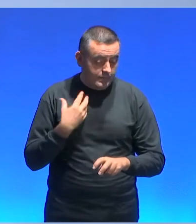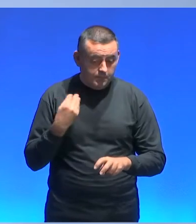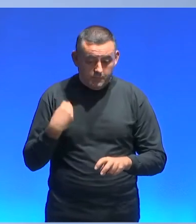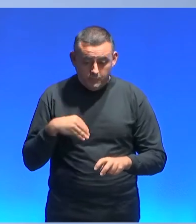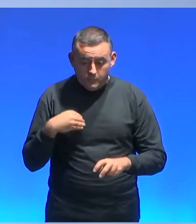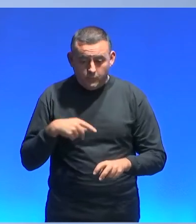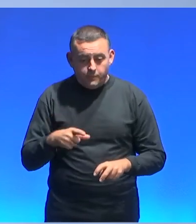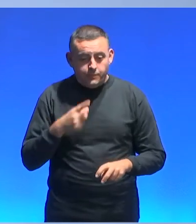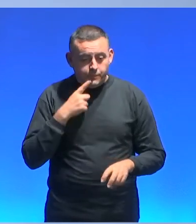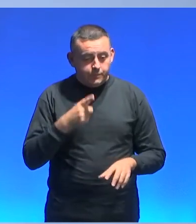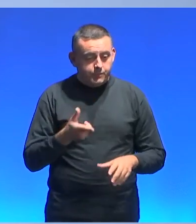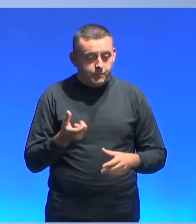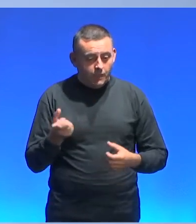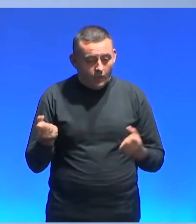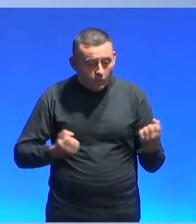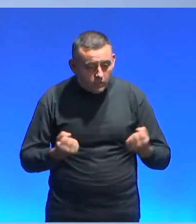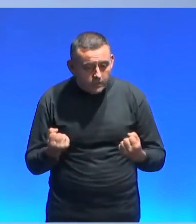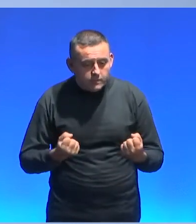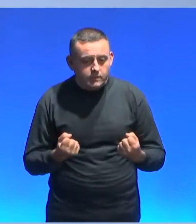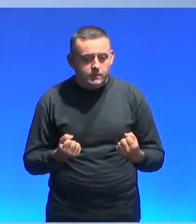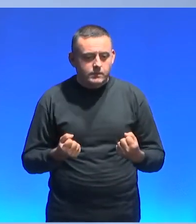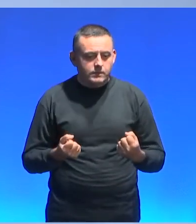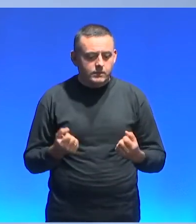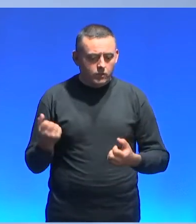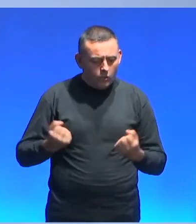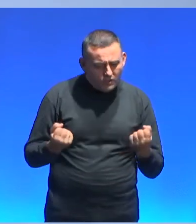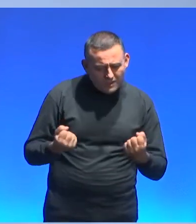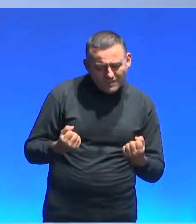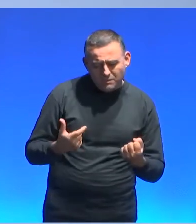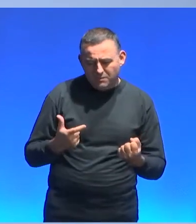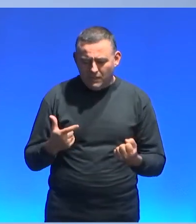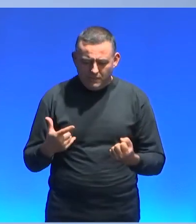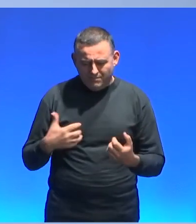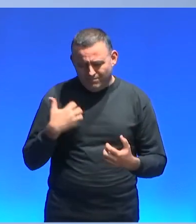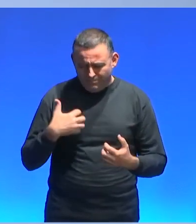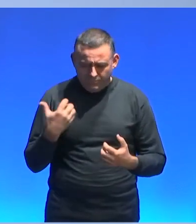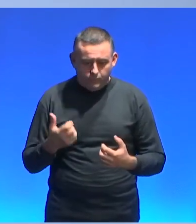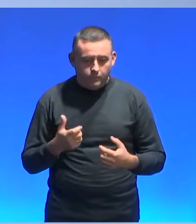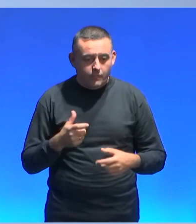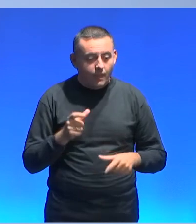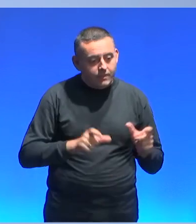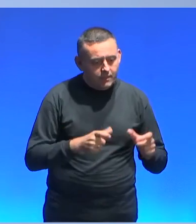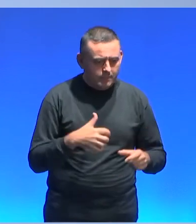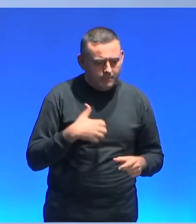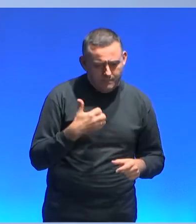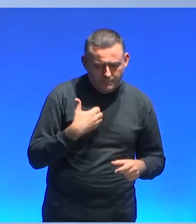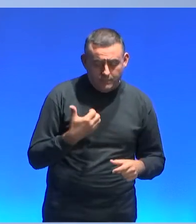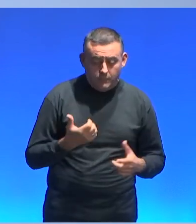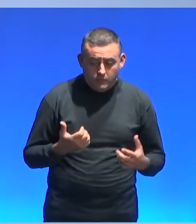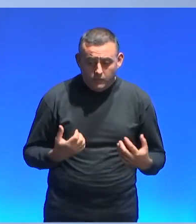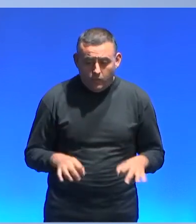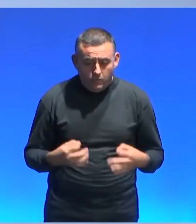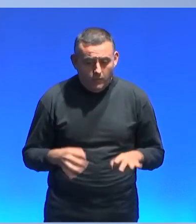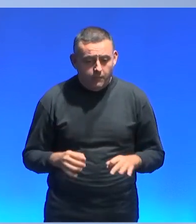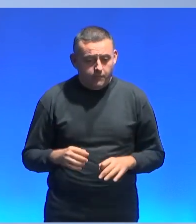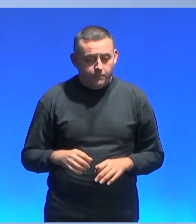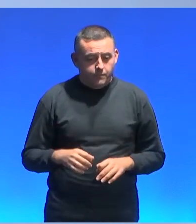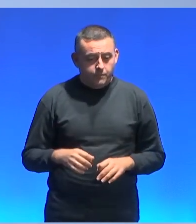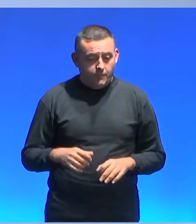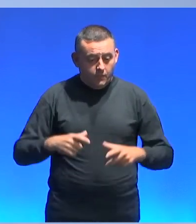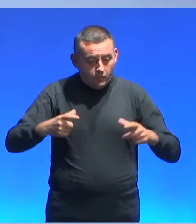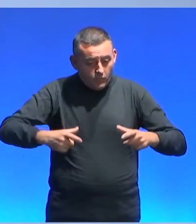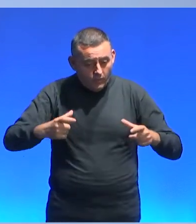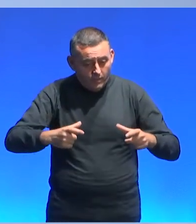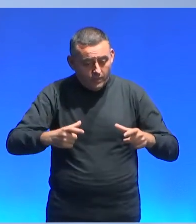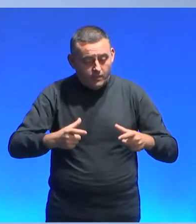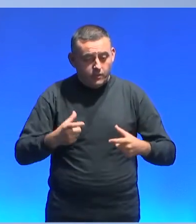medida de la gente será más incómoda. Y debe ser más incómoda. Porque creo que es